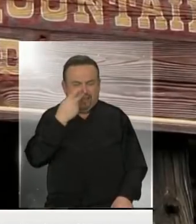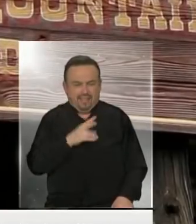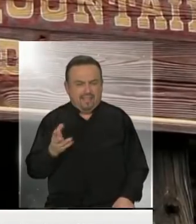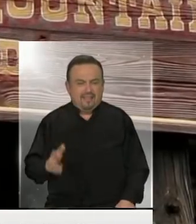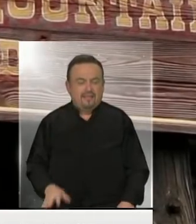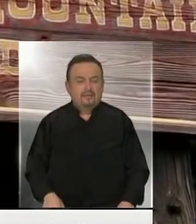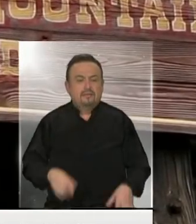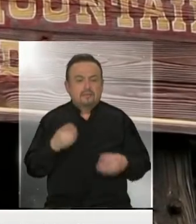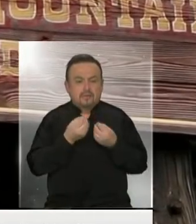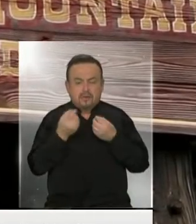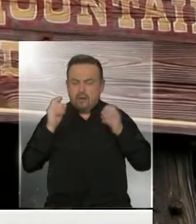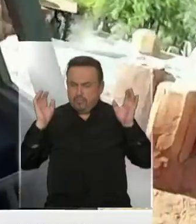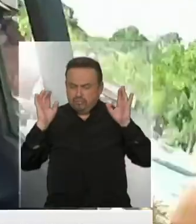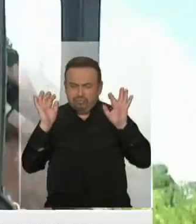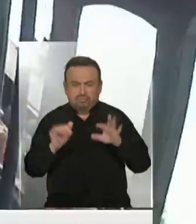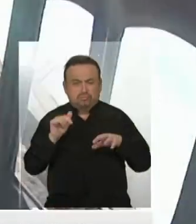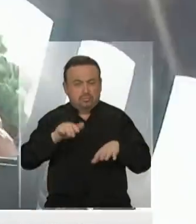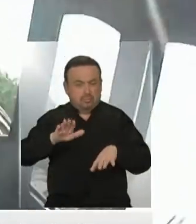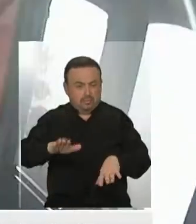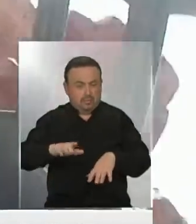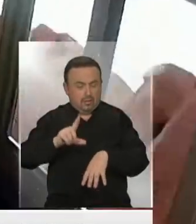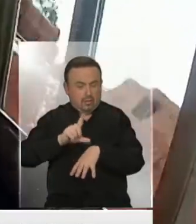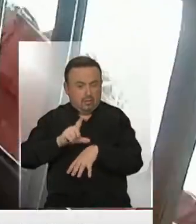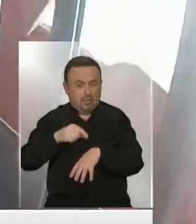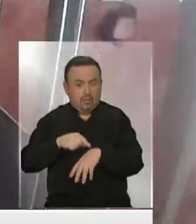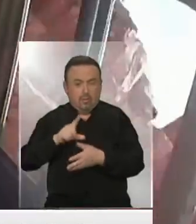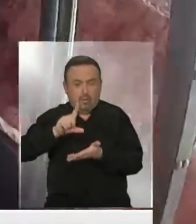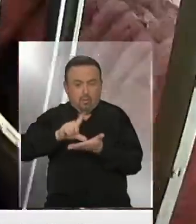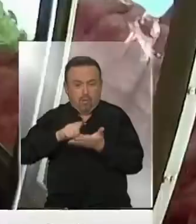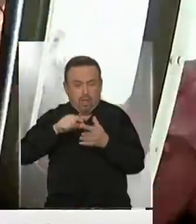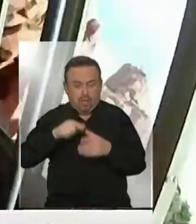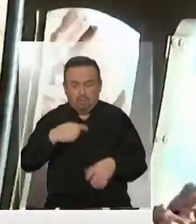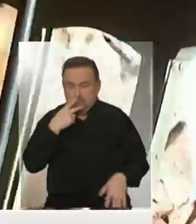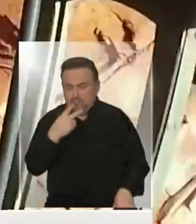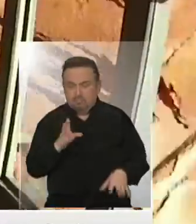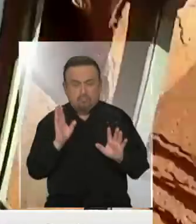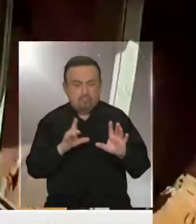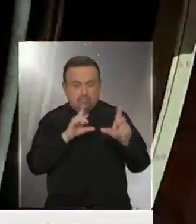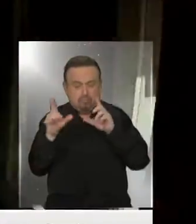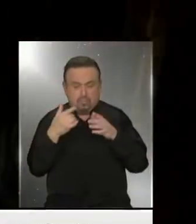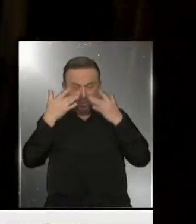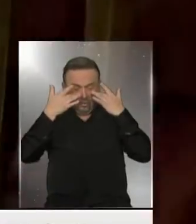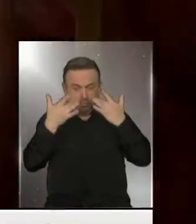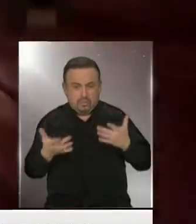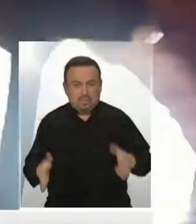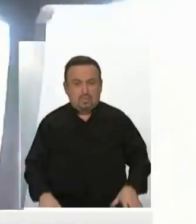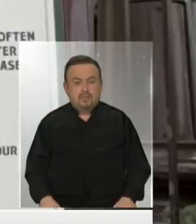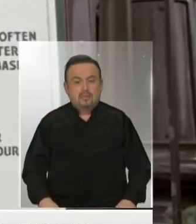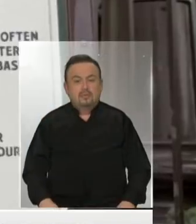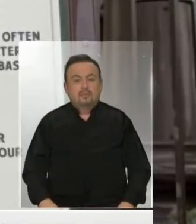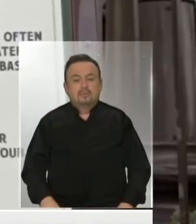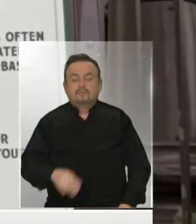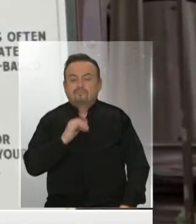mire. La cantidad de personas que estaban ahí en los pequeños segundos que hemos visto de imágenes es sorprendente. Sí,